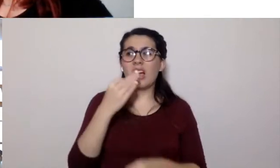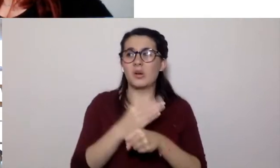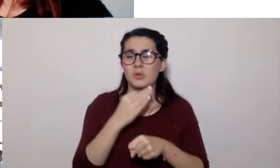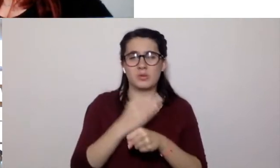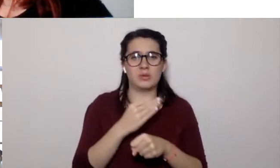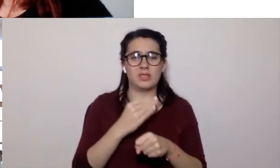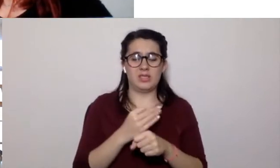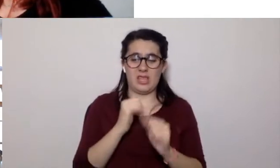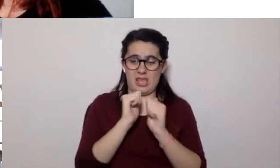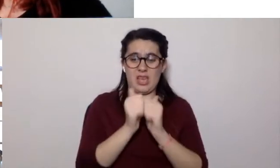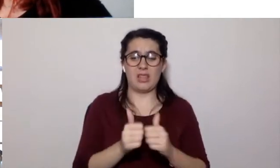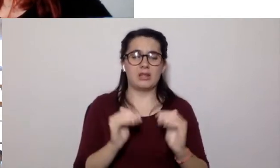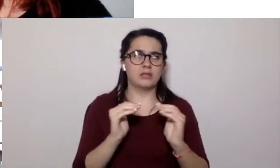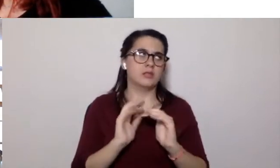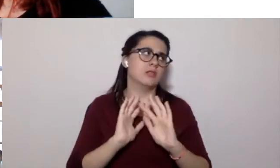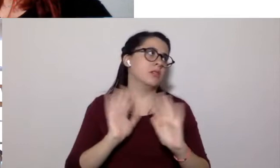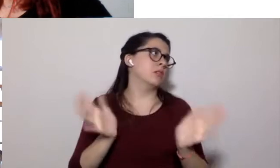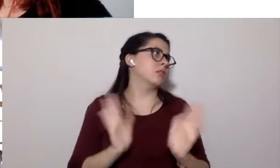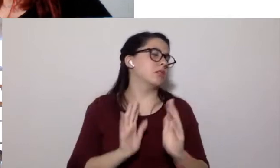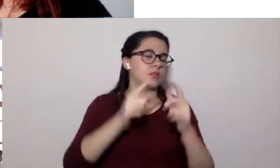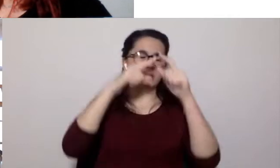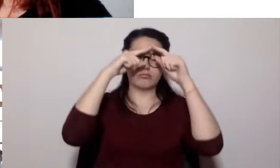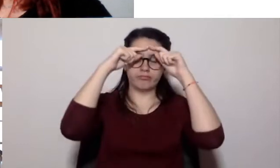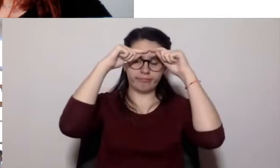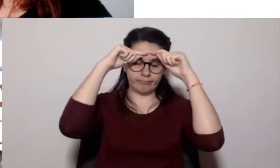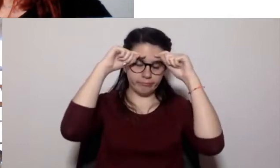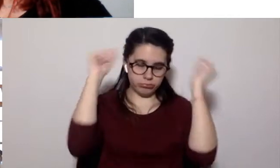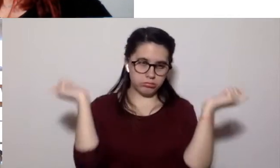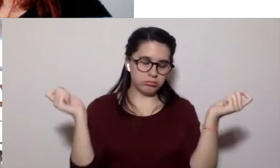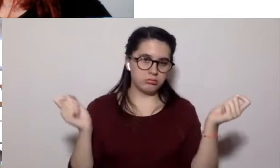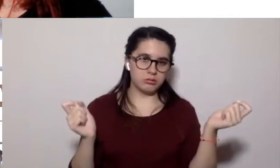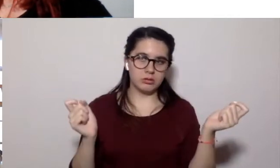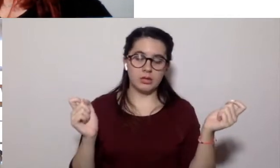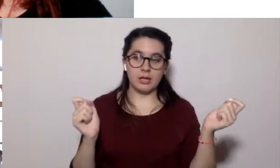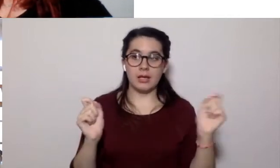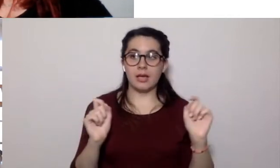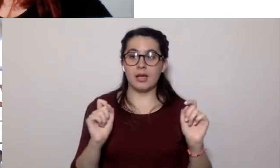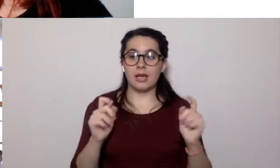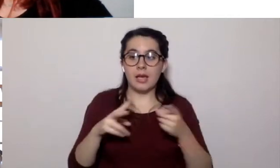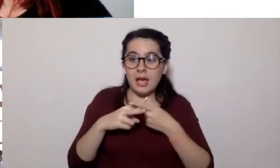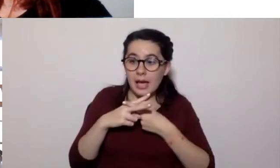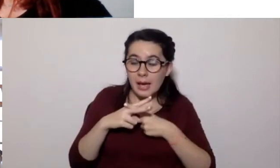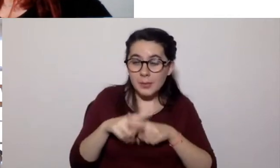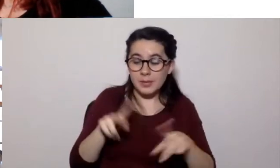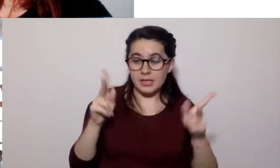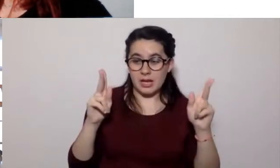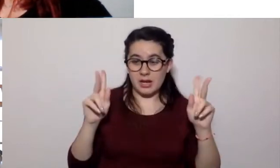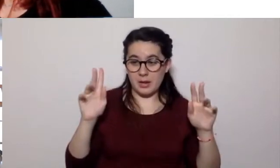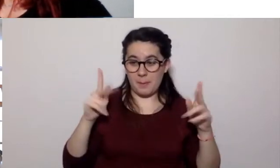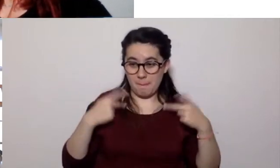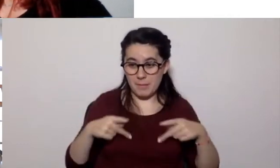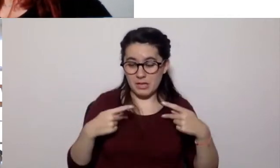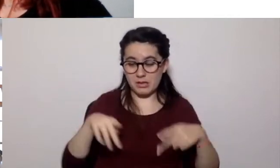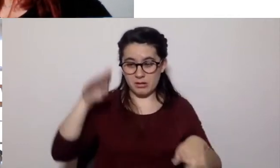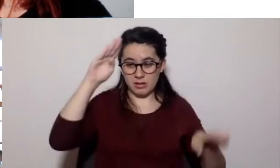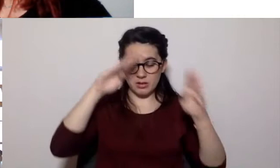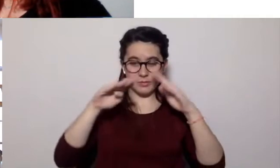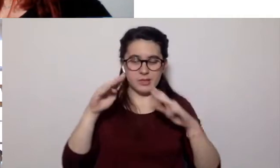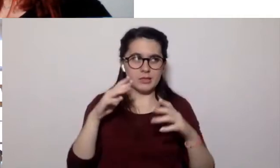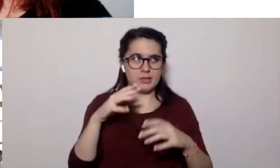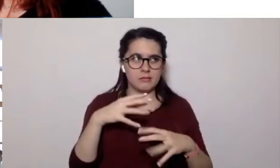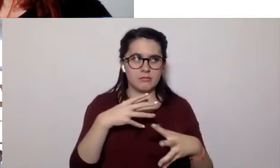nuestras casas que empezamos a hacer hipótesis de por qué no nos vamos a contagiar. Y eso es lo